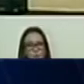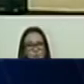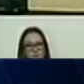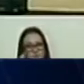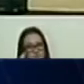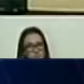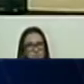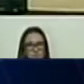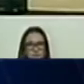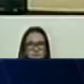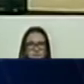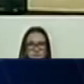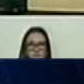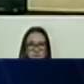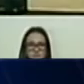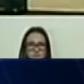respeto.